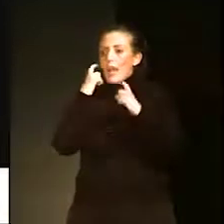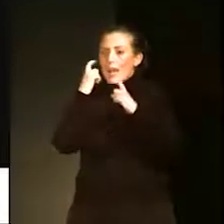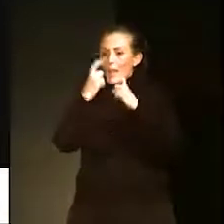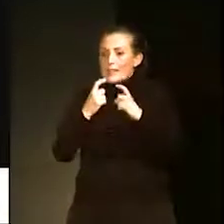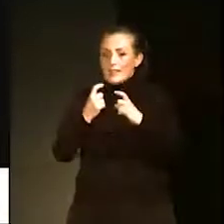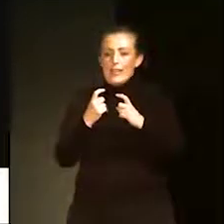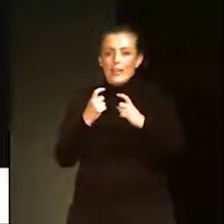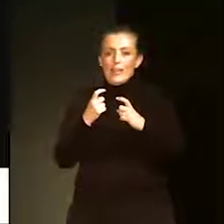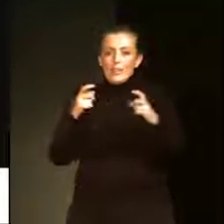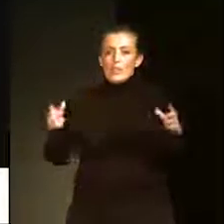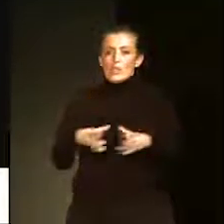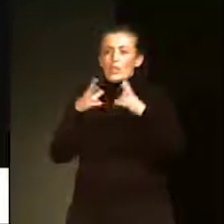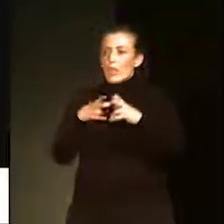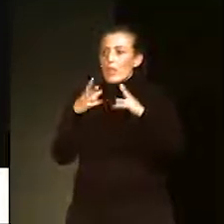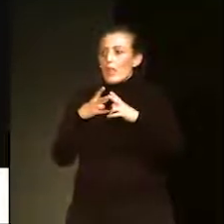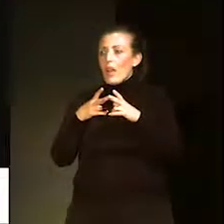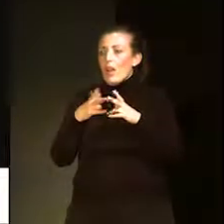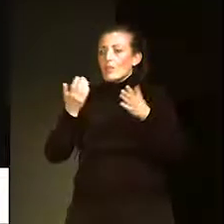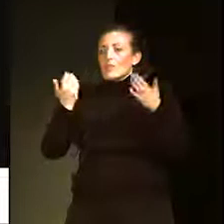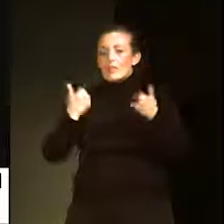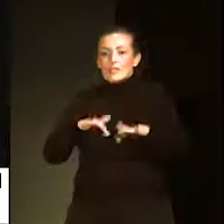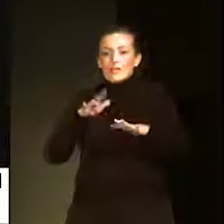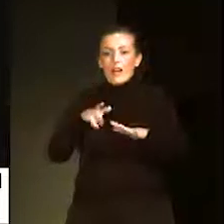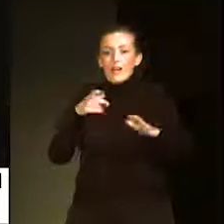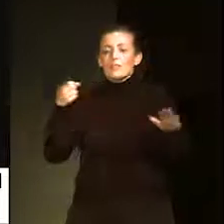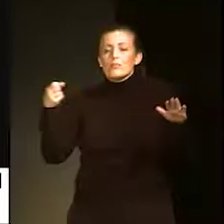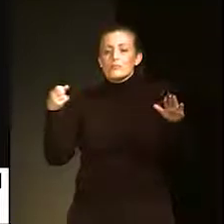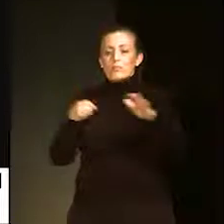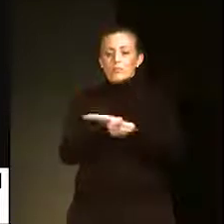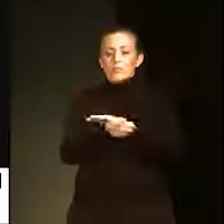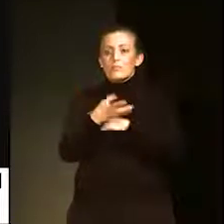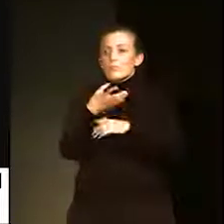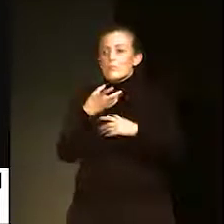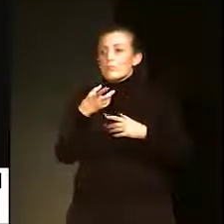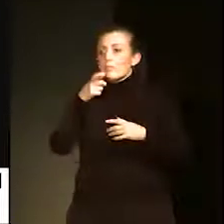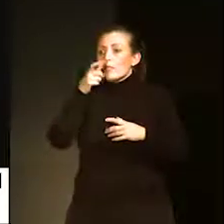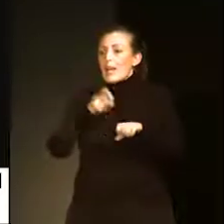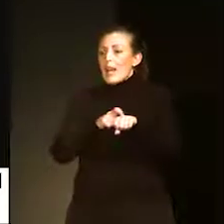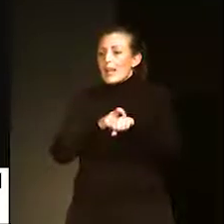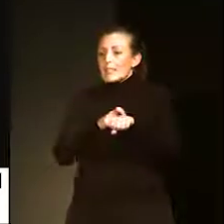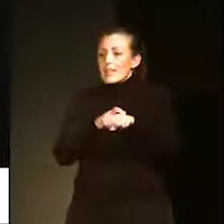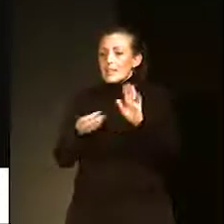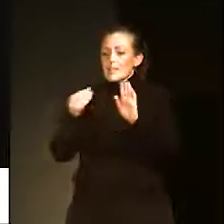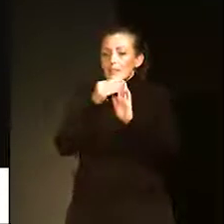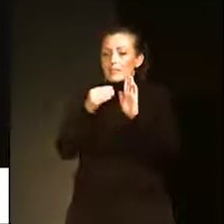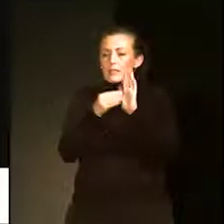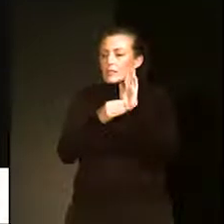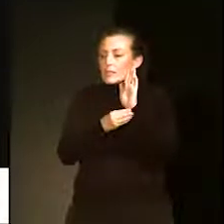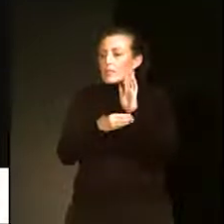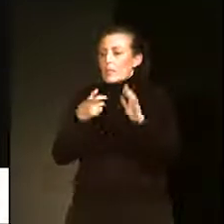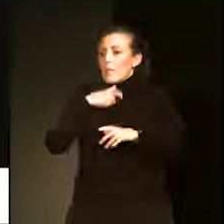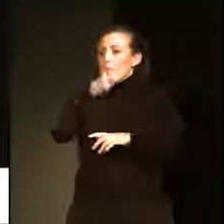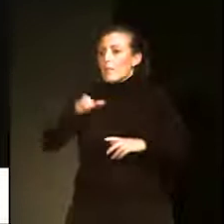con nuestra sociedad, hemos abordado la incorporación de todas y aquellas características que necesitaban